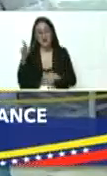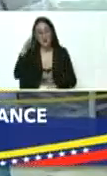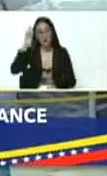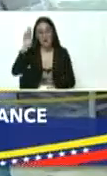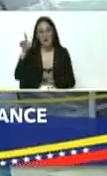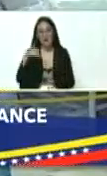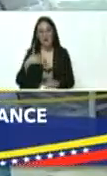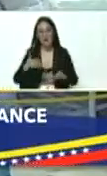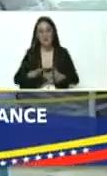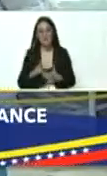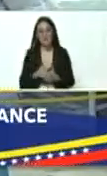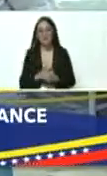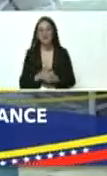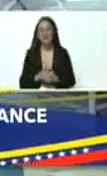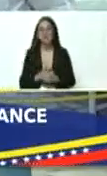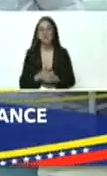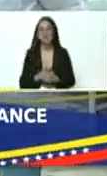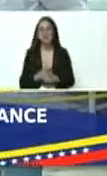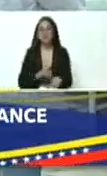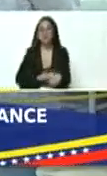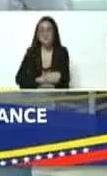Y en el carácter también, en la forma de ser.